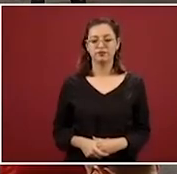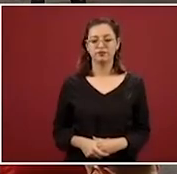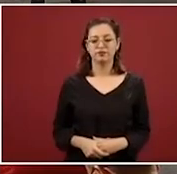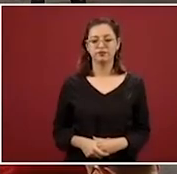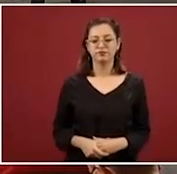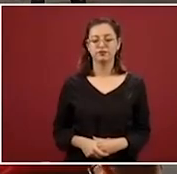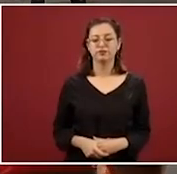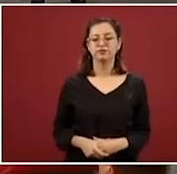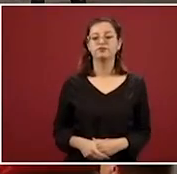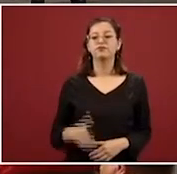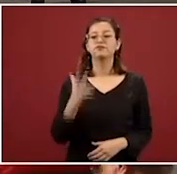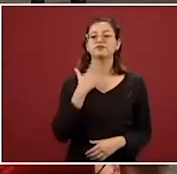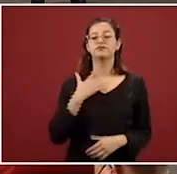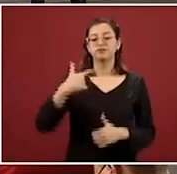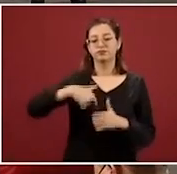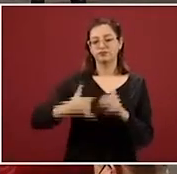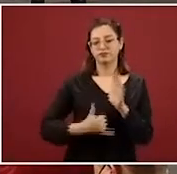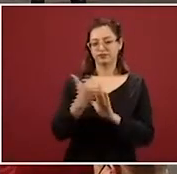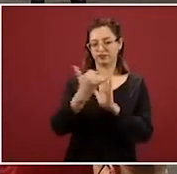La refinería.